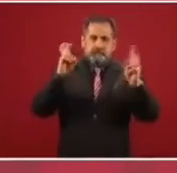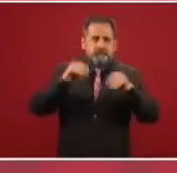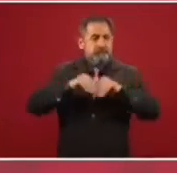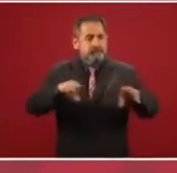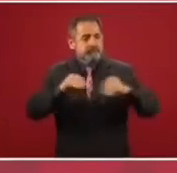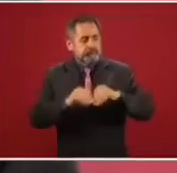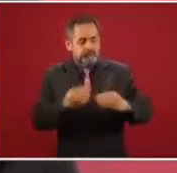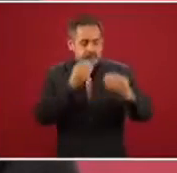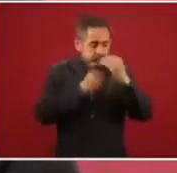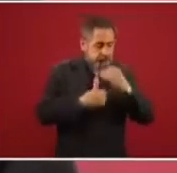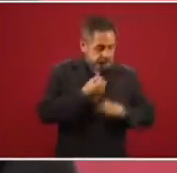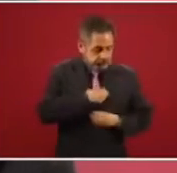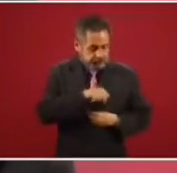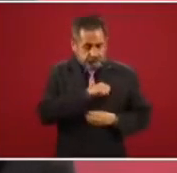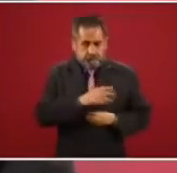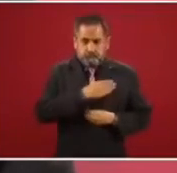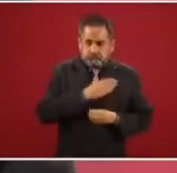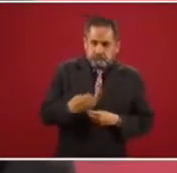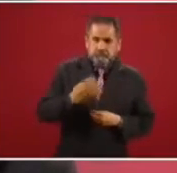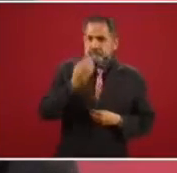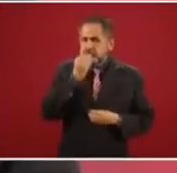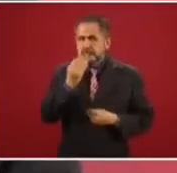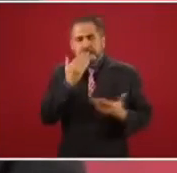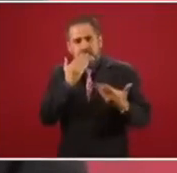no consumir productos chatarras